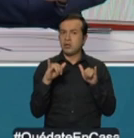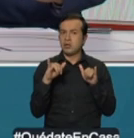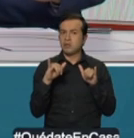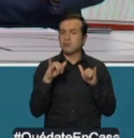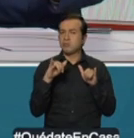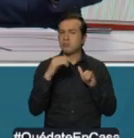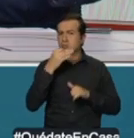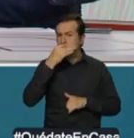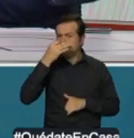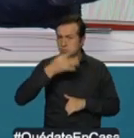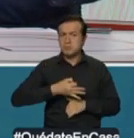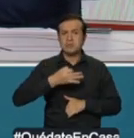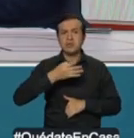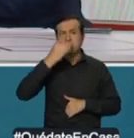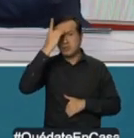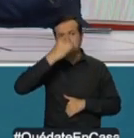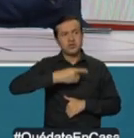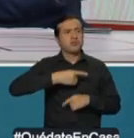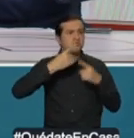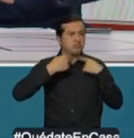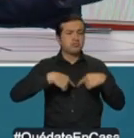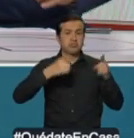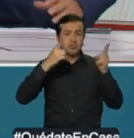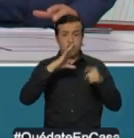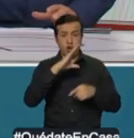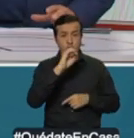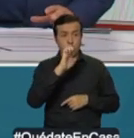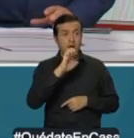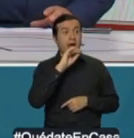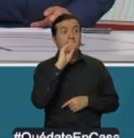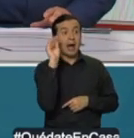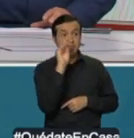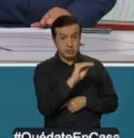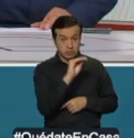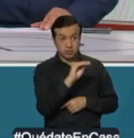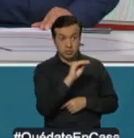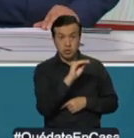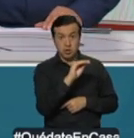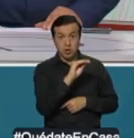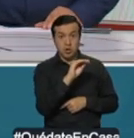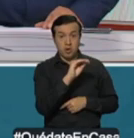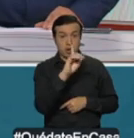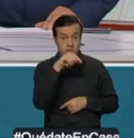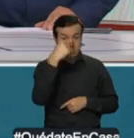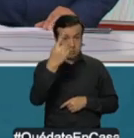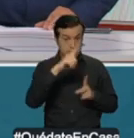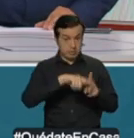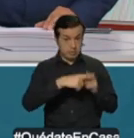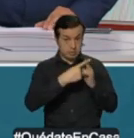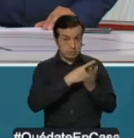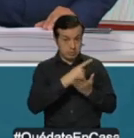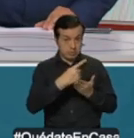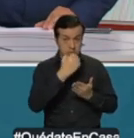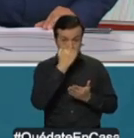una oficialización de esta decisión hacia el coe para allá que entre en vigencia desde la próxima semana